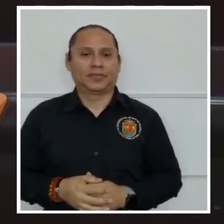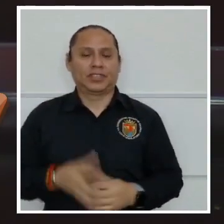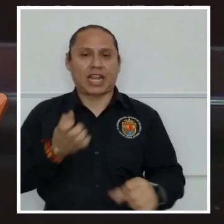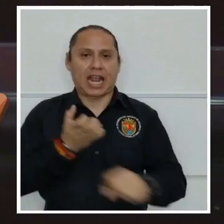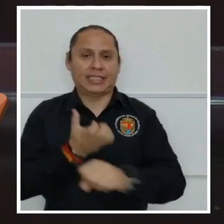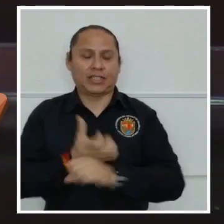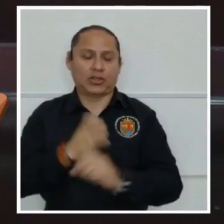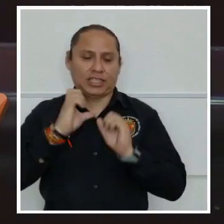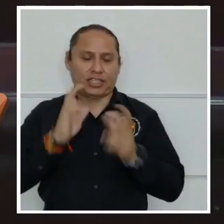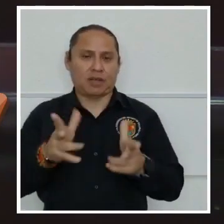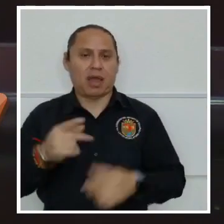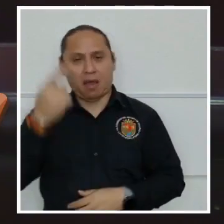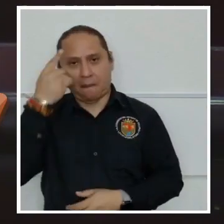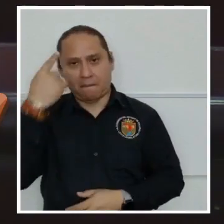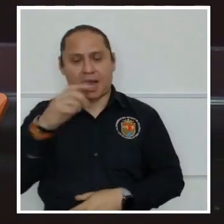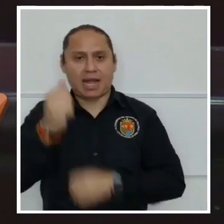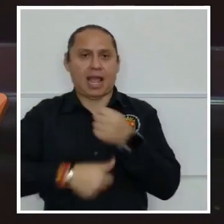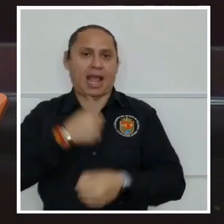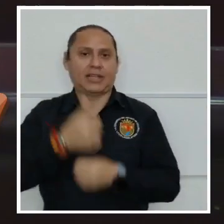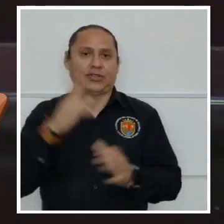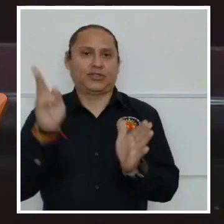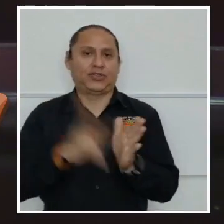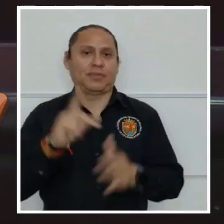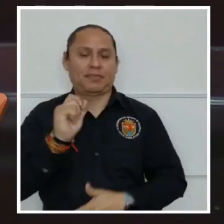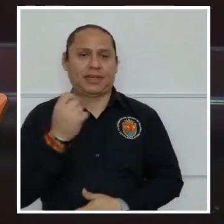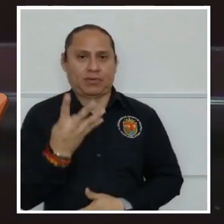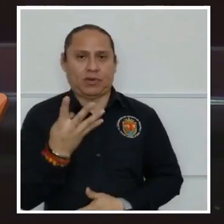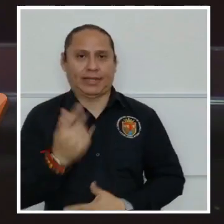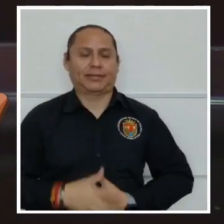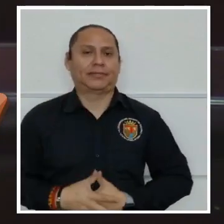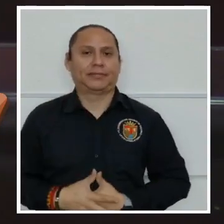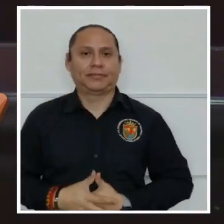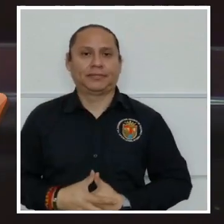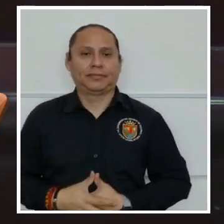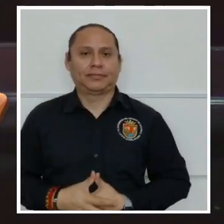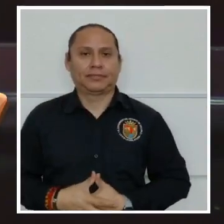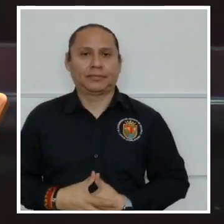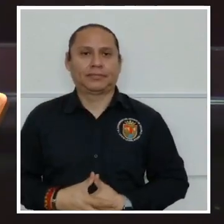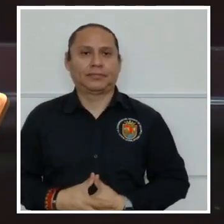del Estado de Chiapas para el ejercicio fiscal 2024.